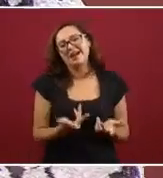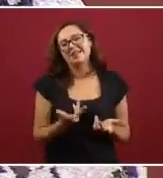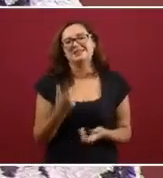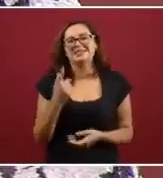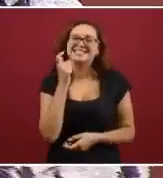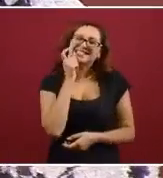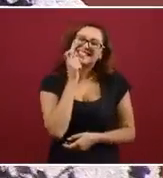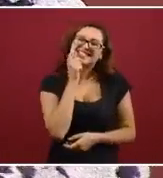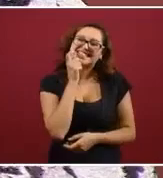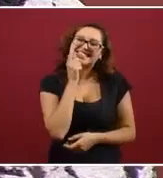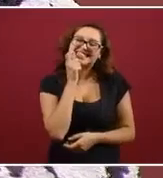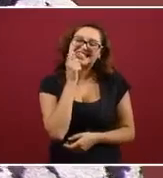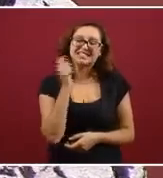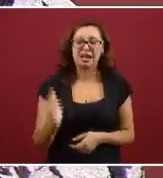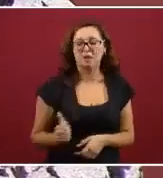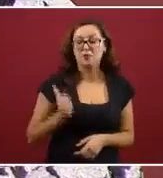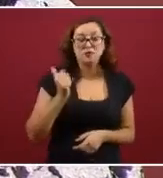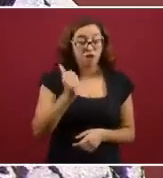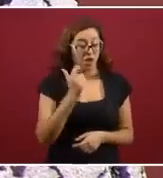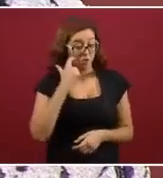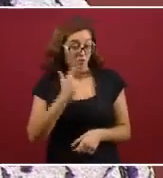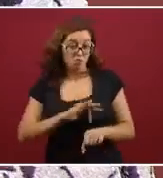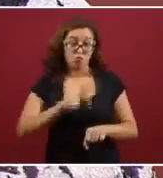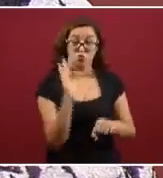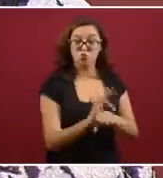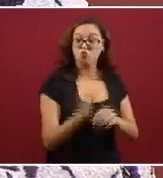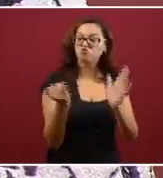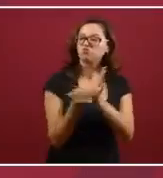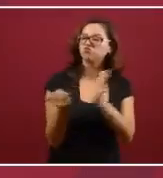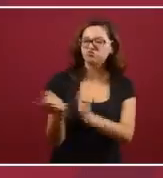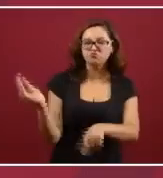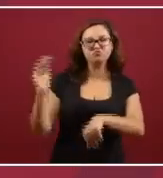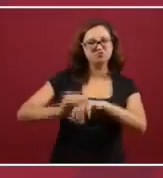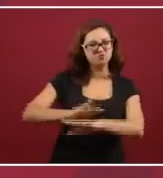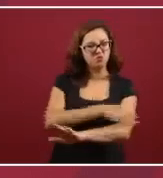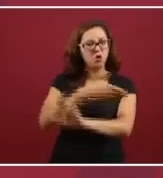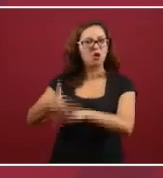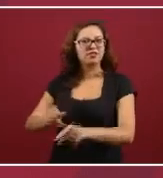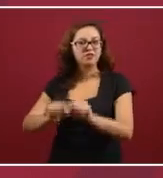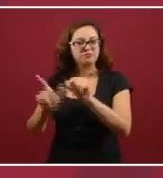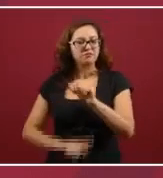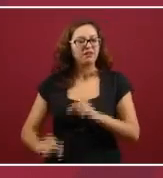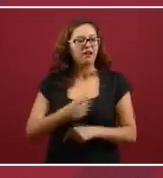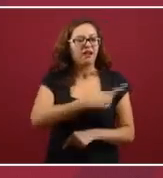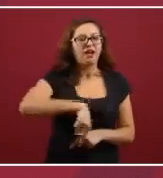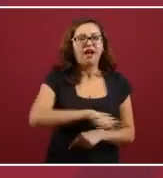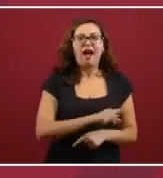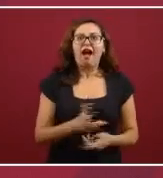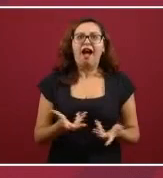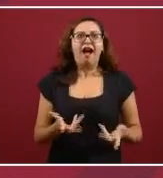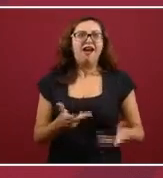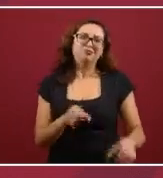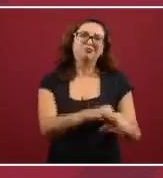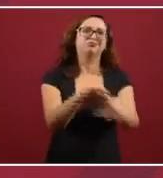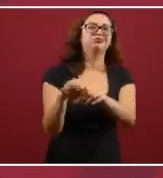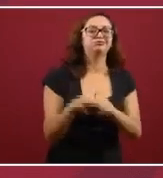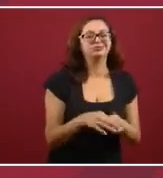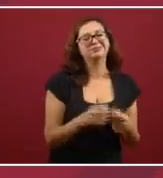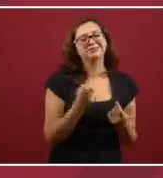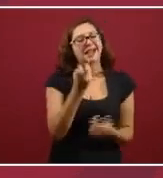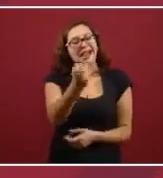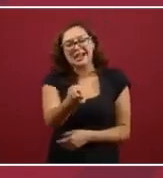terreno para favorecer, mover algún. Entonces, se hace, se